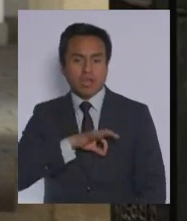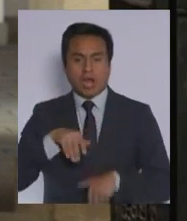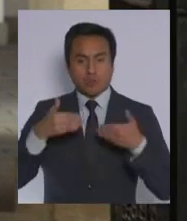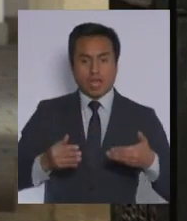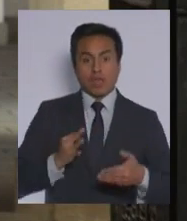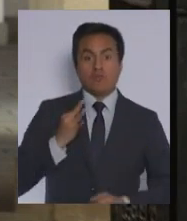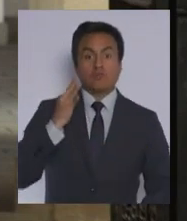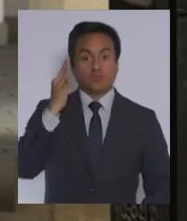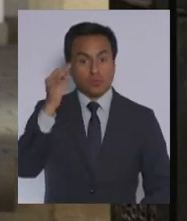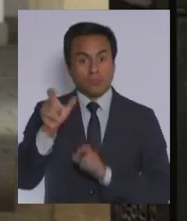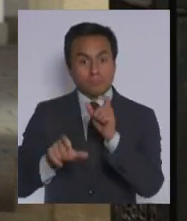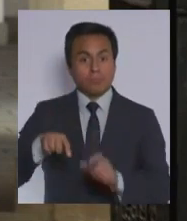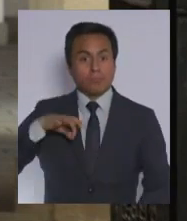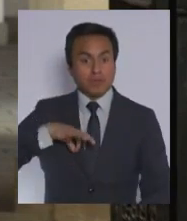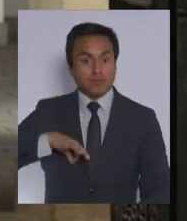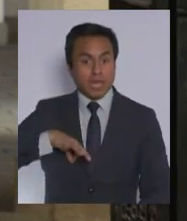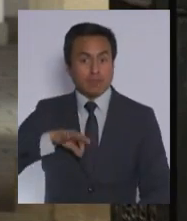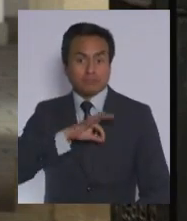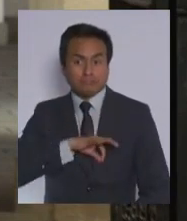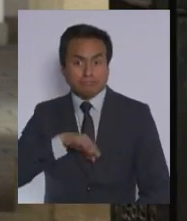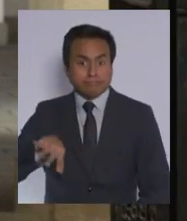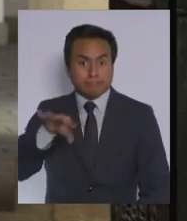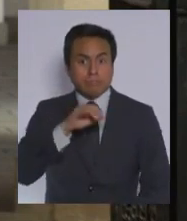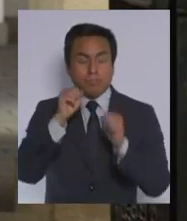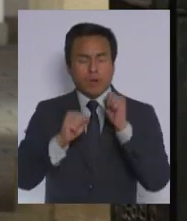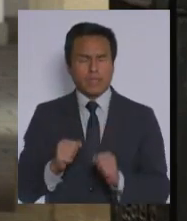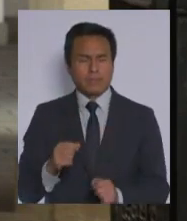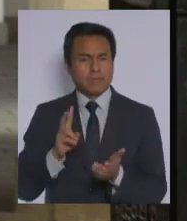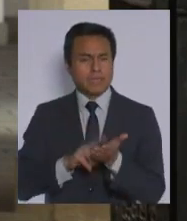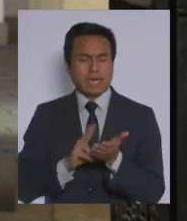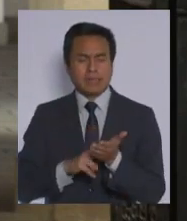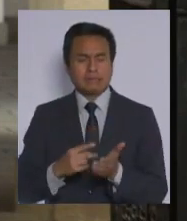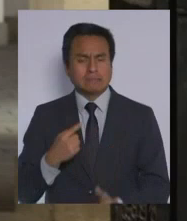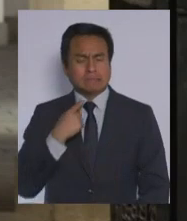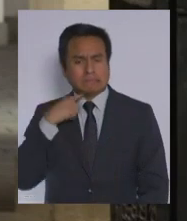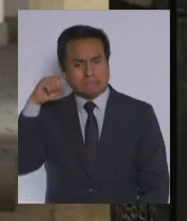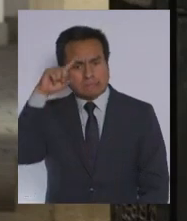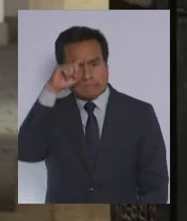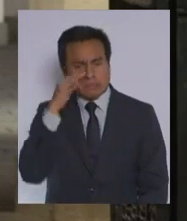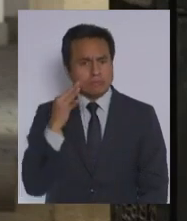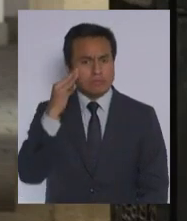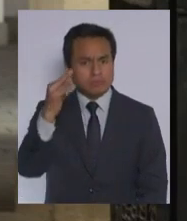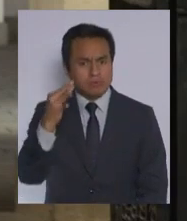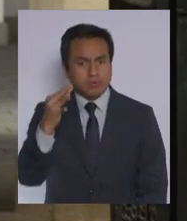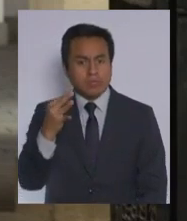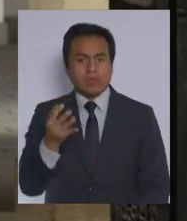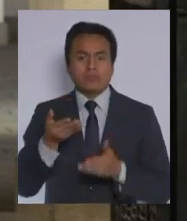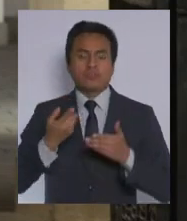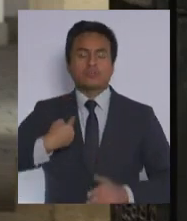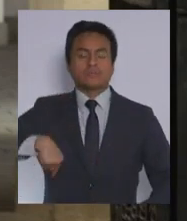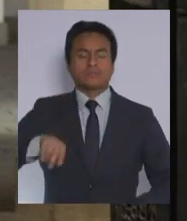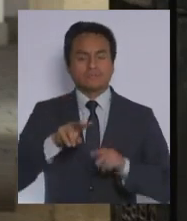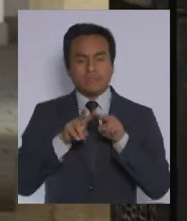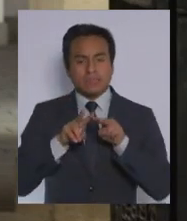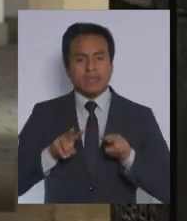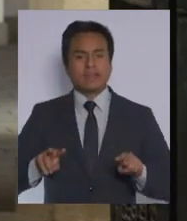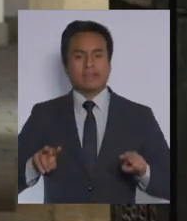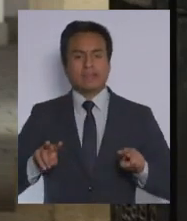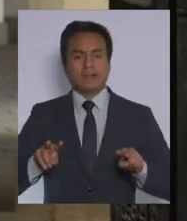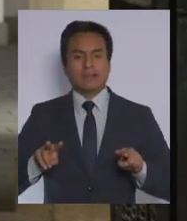y los futuros pensionados pueden verse severamente afectados es que tenemos la tranquilidad